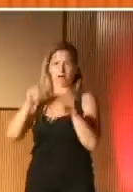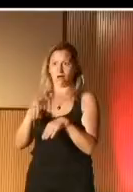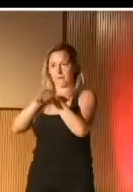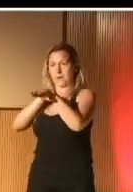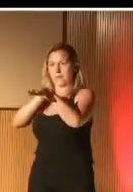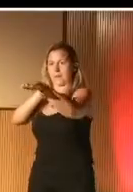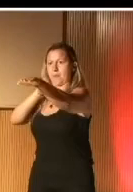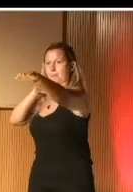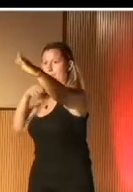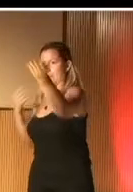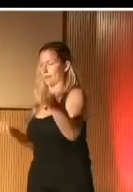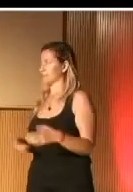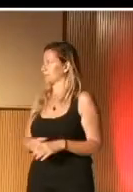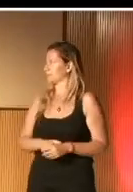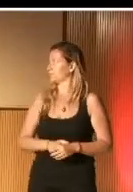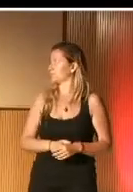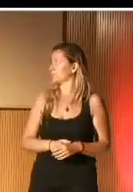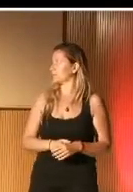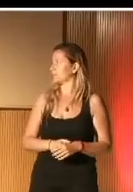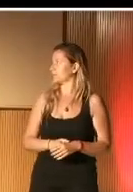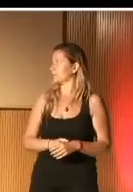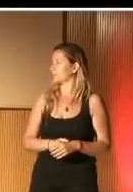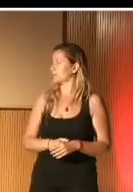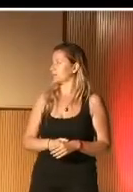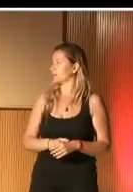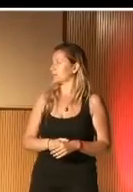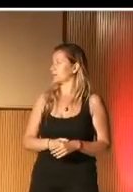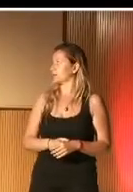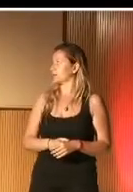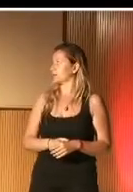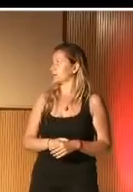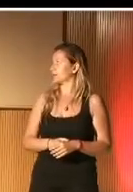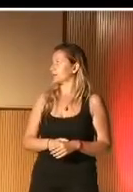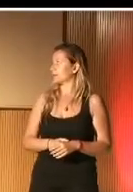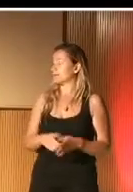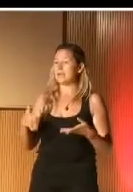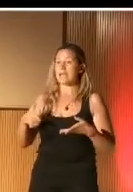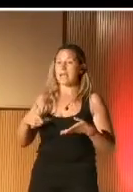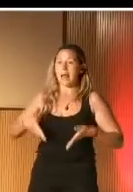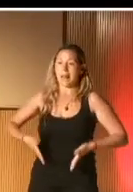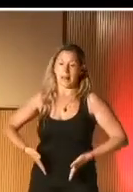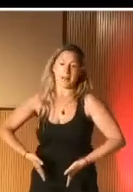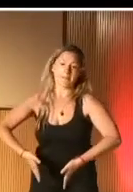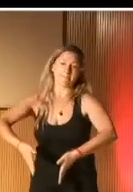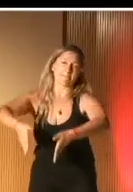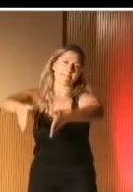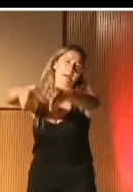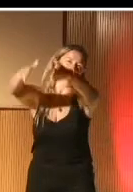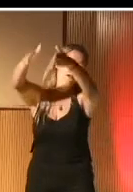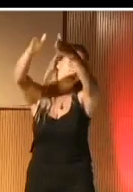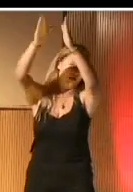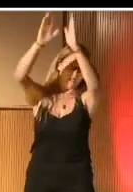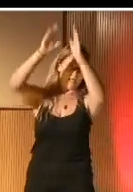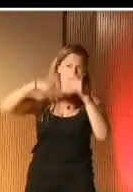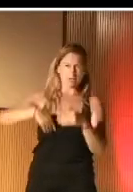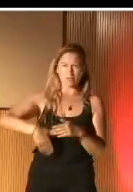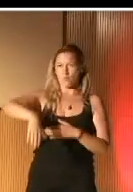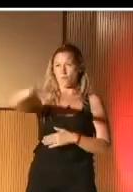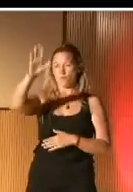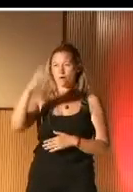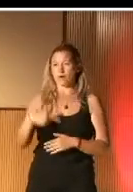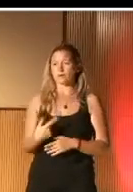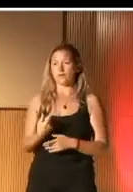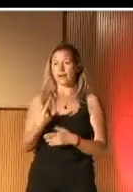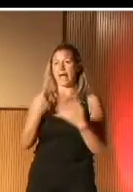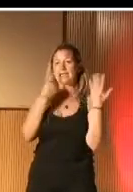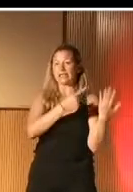MIT. ¿Vale? Luis, me estaba por ti. El pasillo infinito del MIT. Y allí lo que hicieron fue colocar las 64 primeras